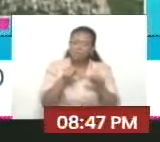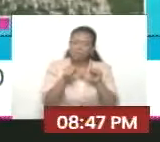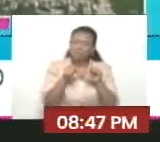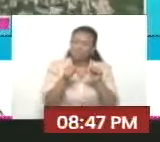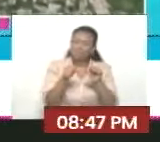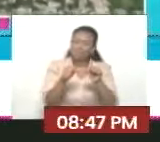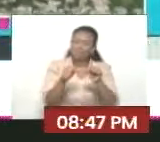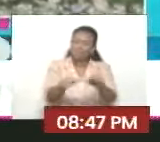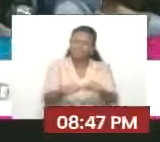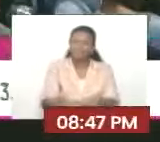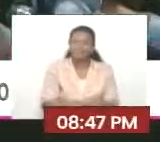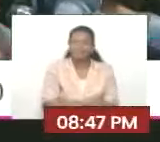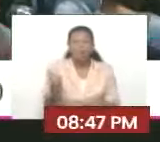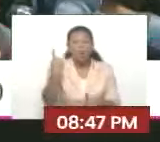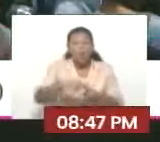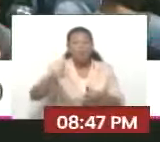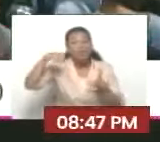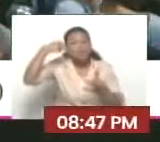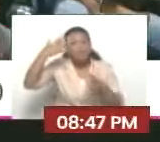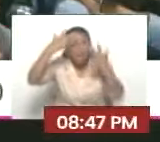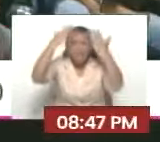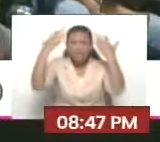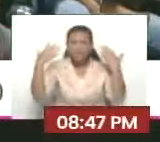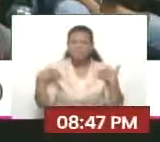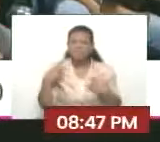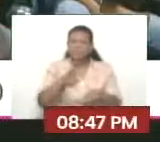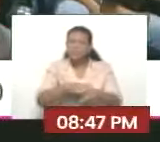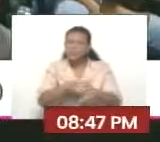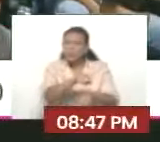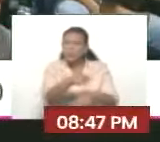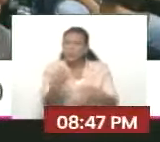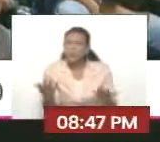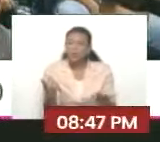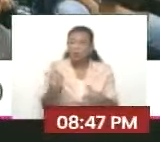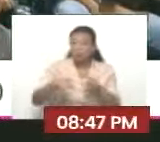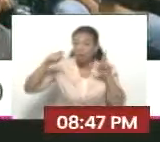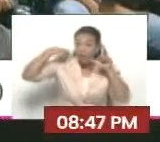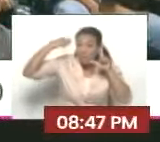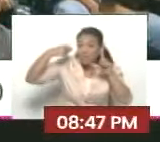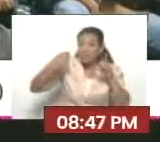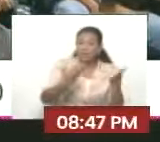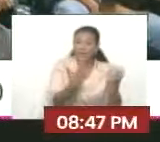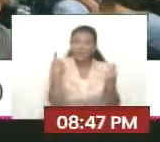Qué ya. Buen video trajiste, Yania. Mira, porque trajiste el video y la